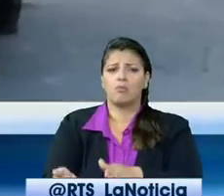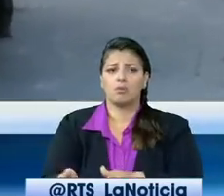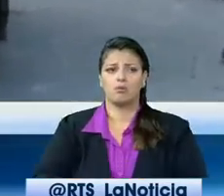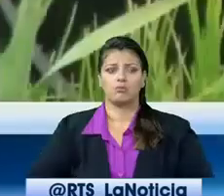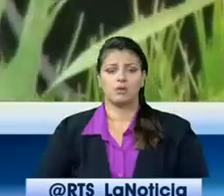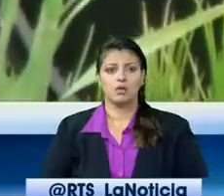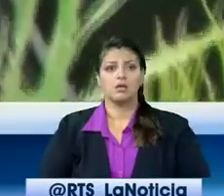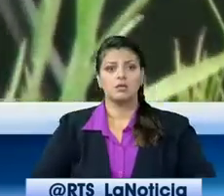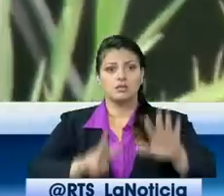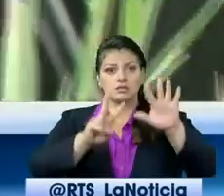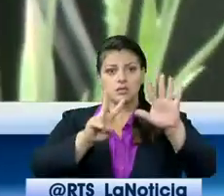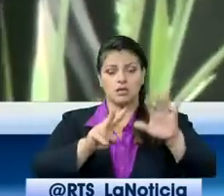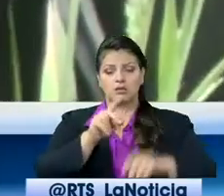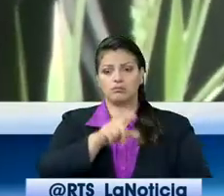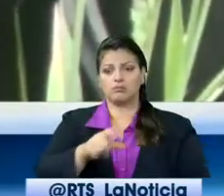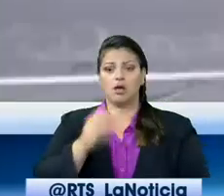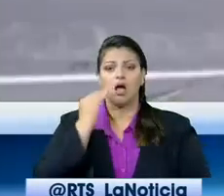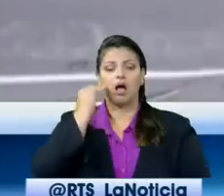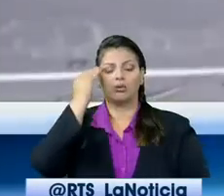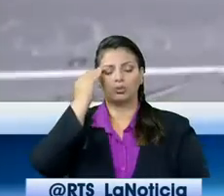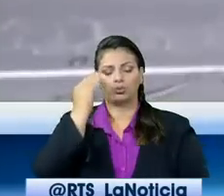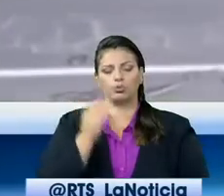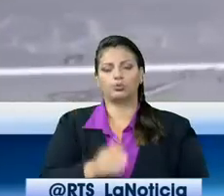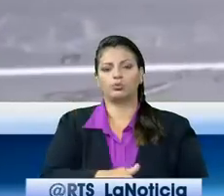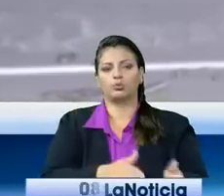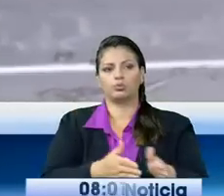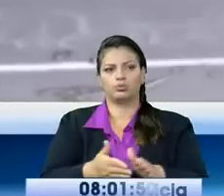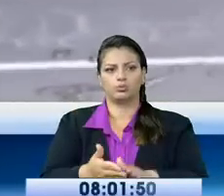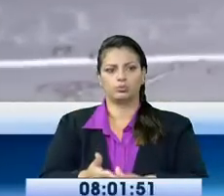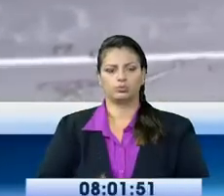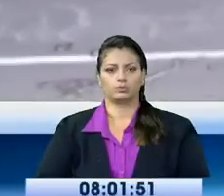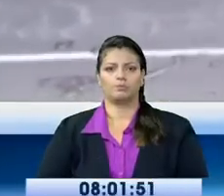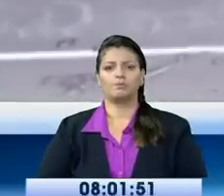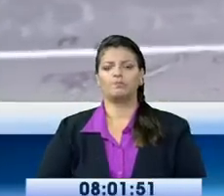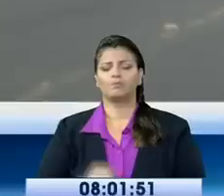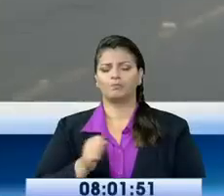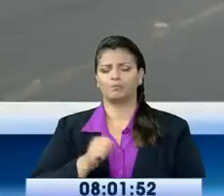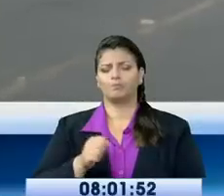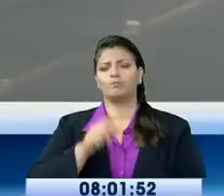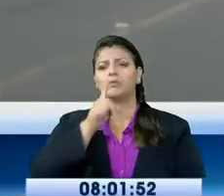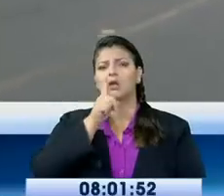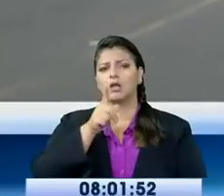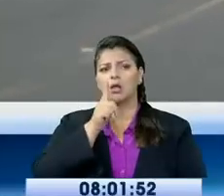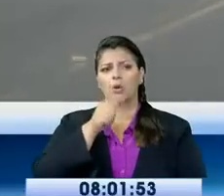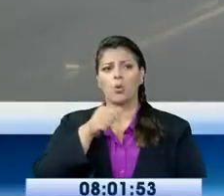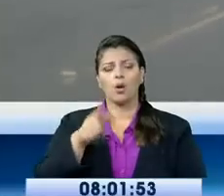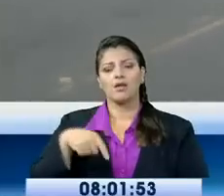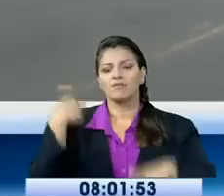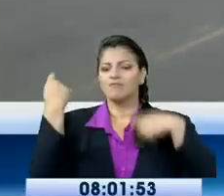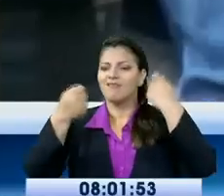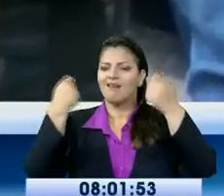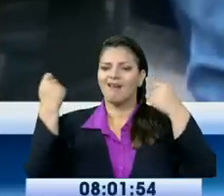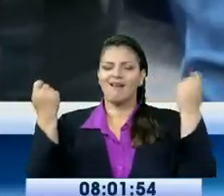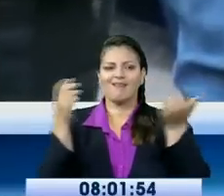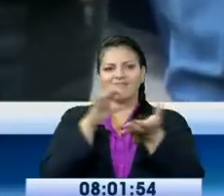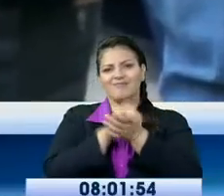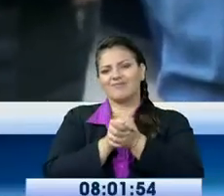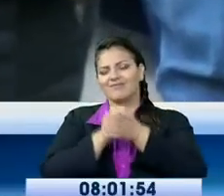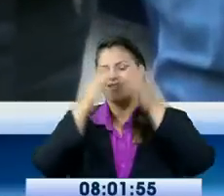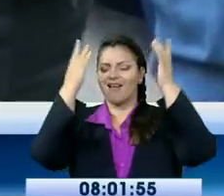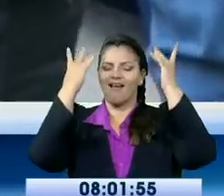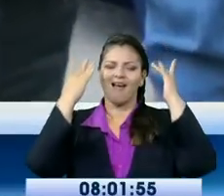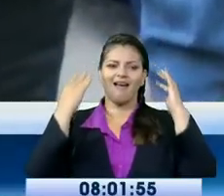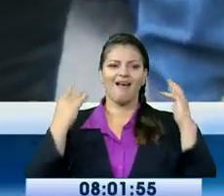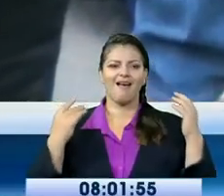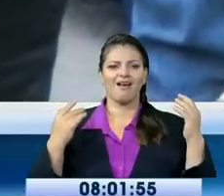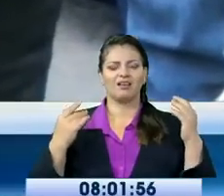Huamote. Los desafortunados regresaban de un matrimonio de la Tacunga. A minutos de llegar a su destino, la muerte los